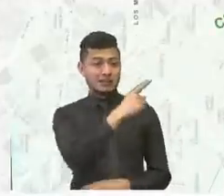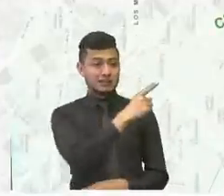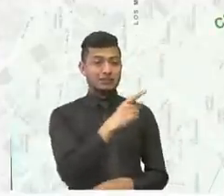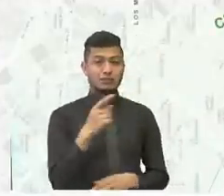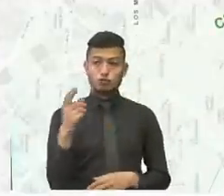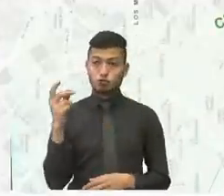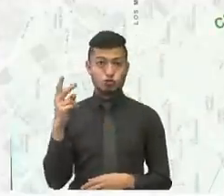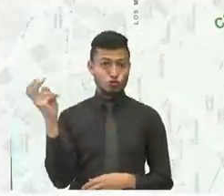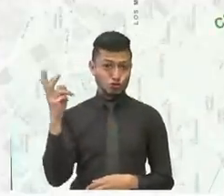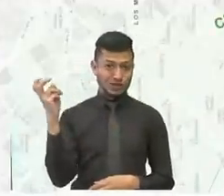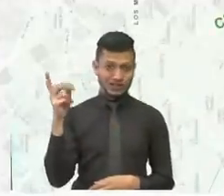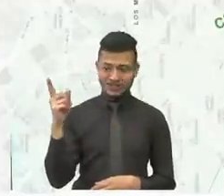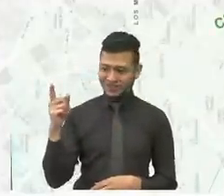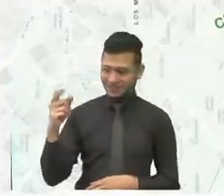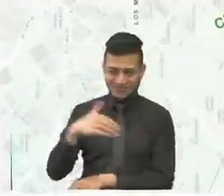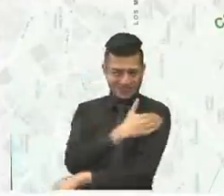200,